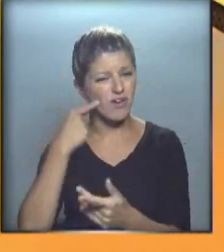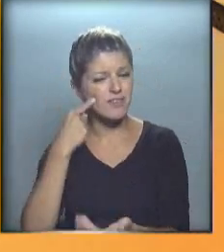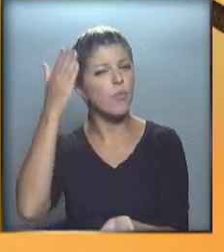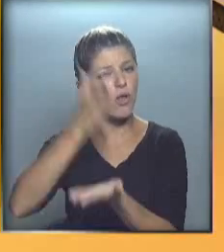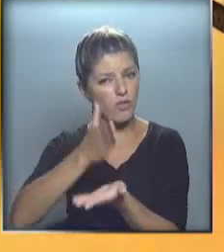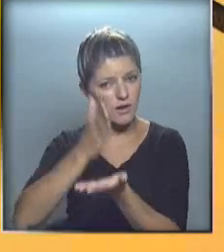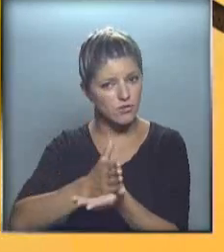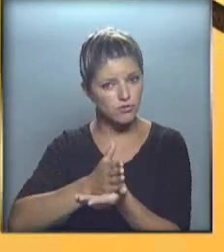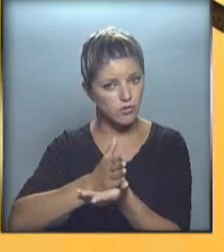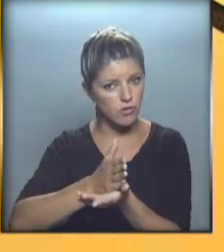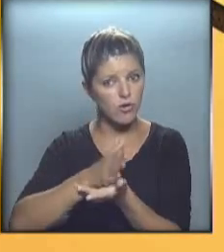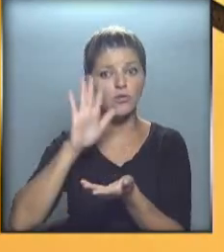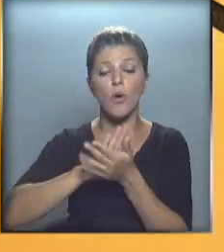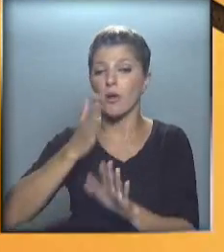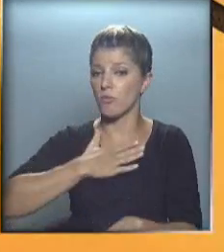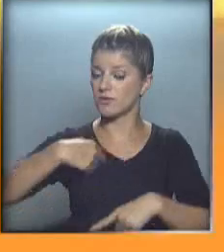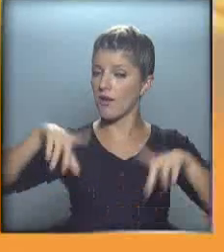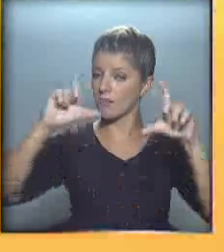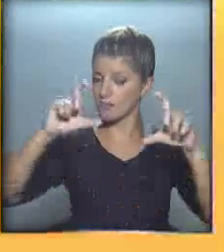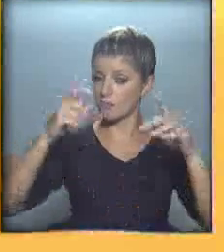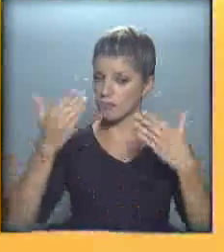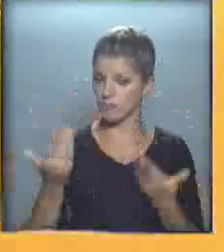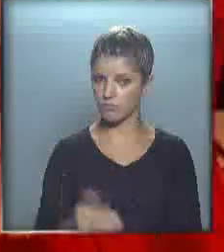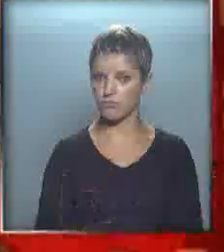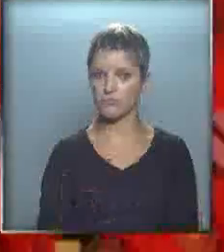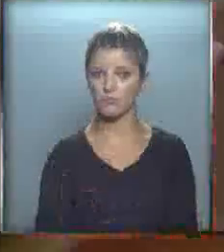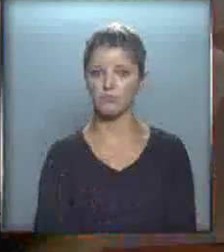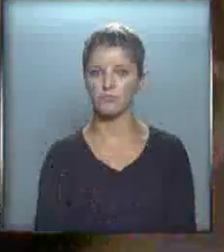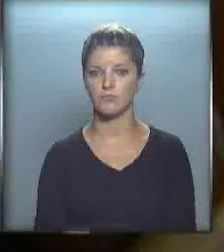nos asisten respecto de nuestra imagen?